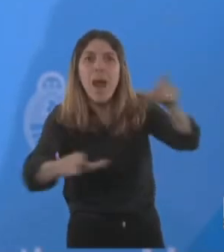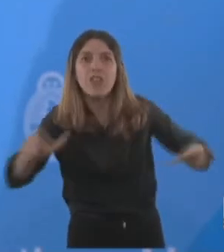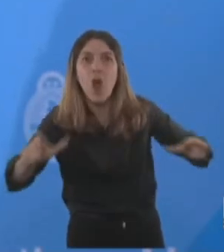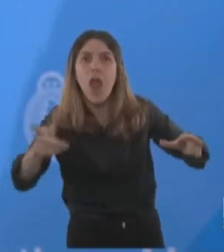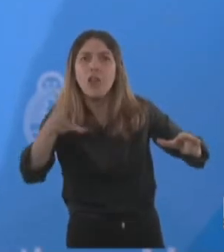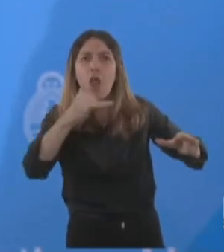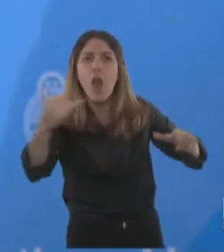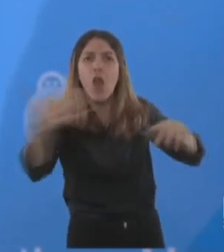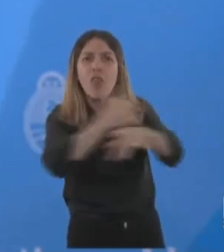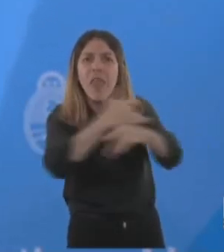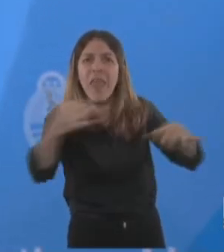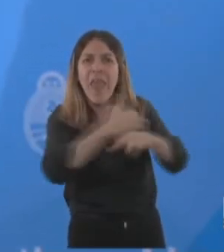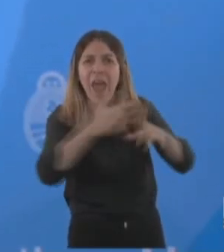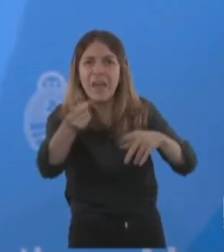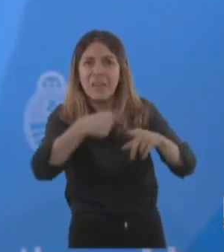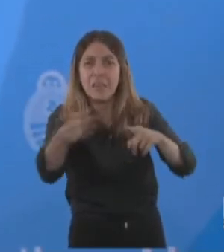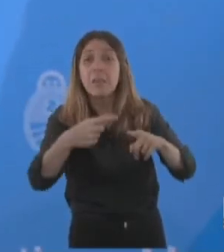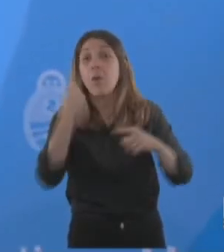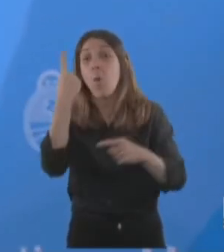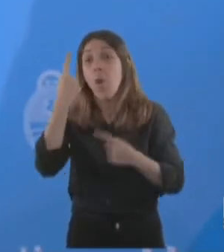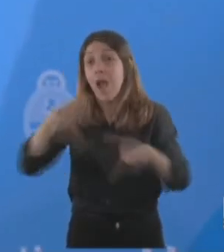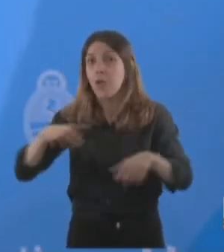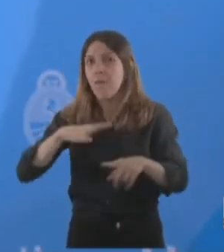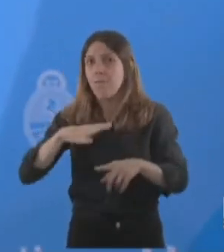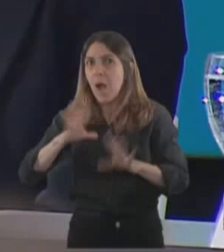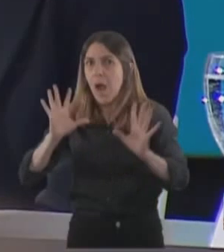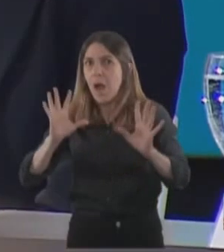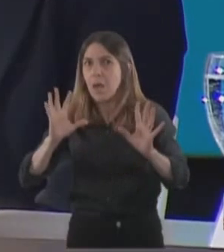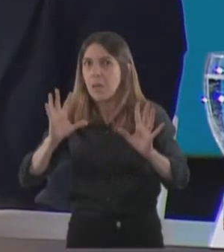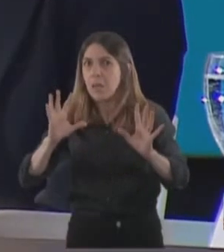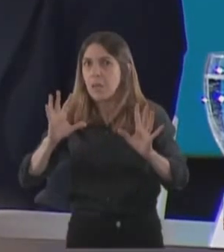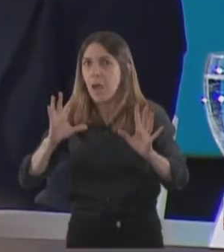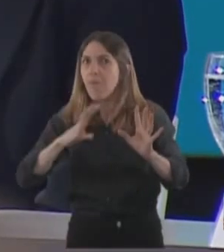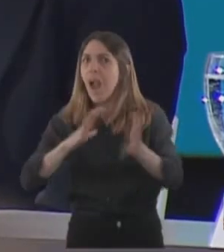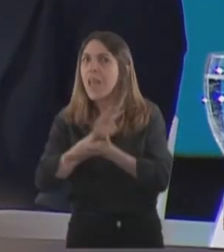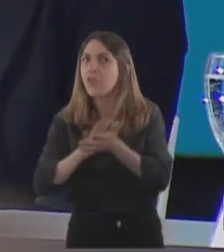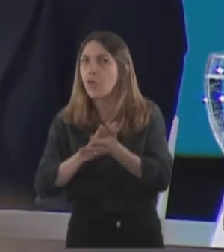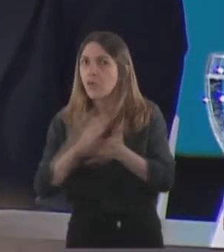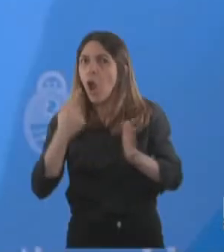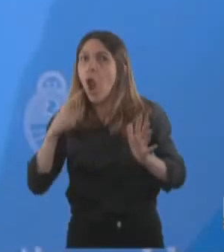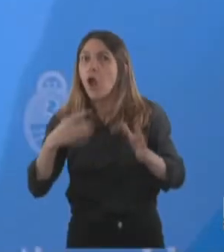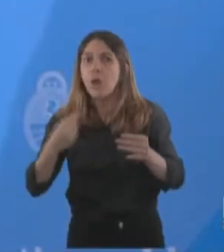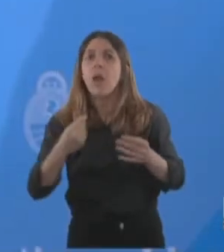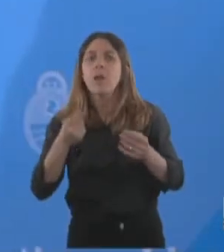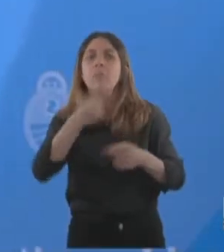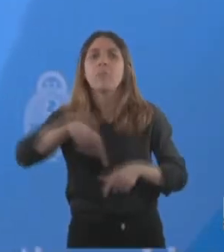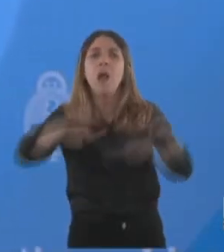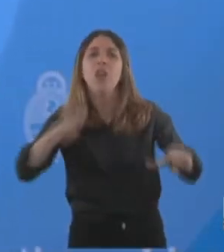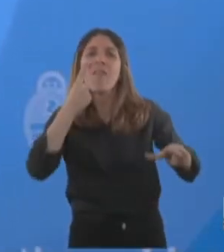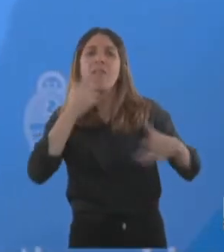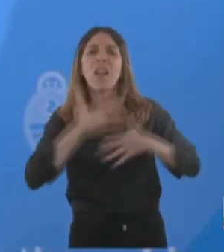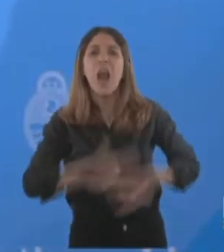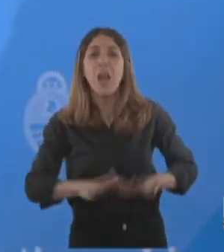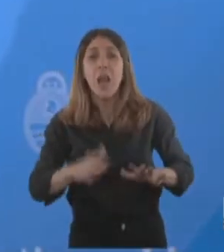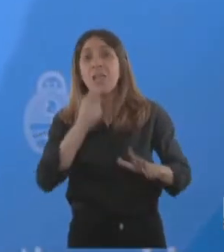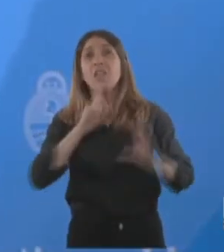que tenemos pendientes es darle tranquilidad a nuestra gente, porque el derecho a vivir seguros